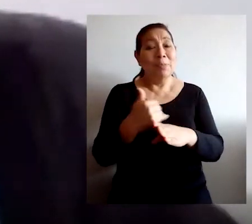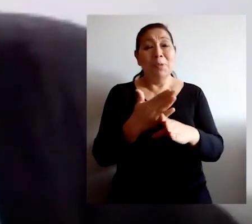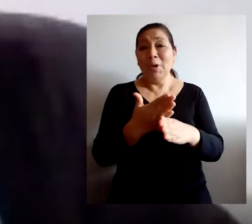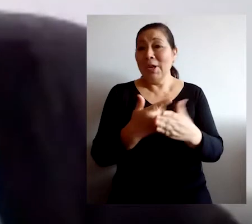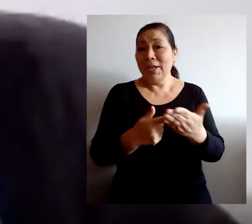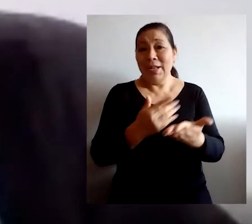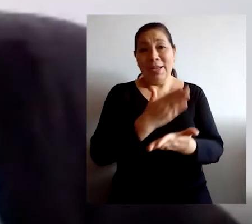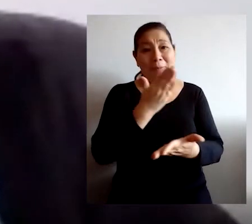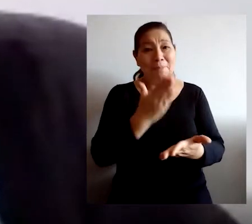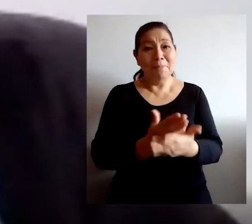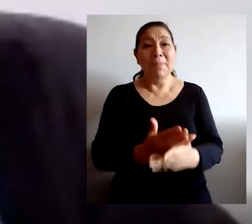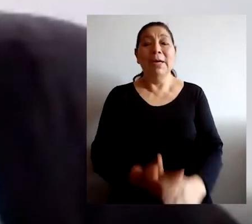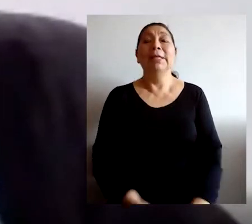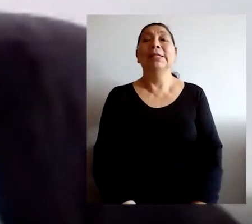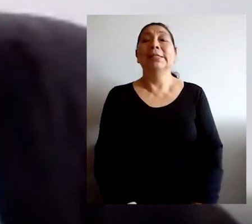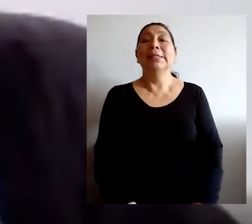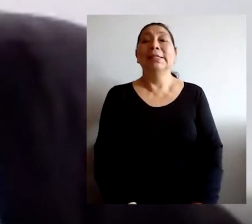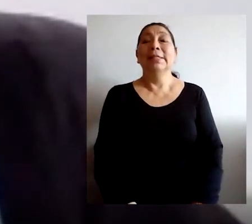casos.